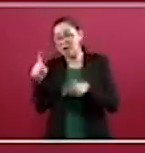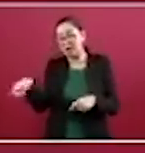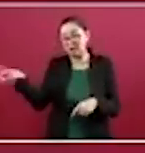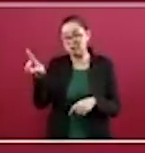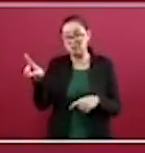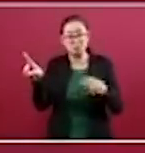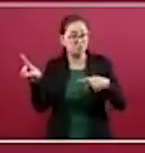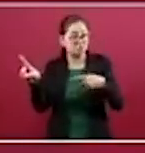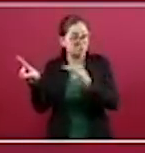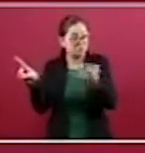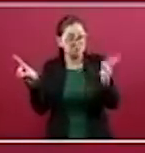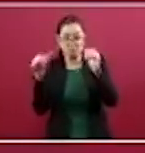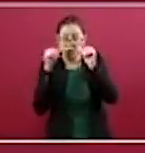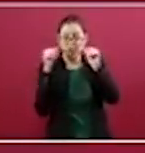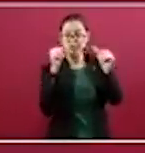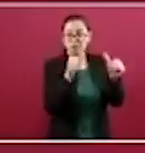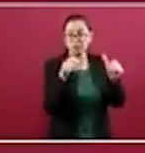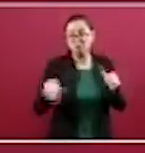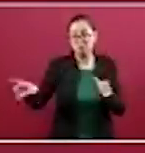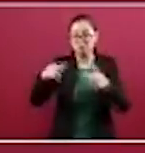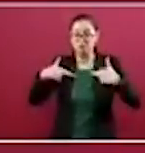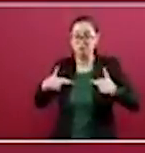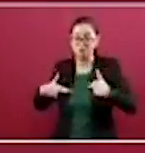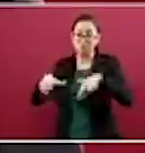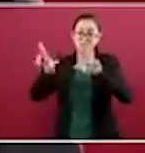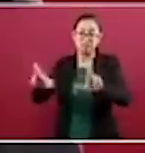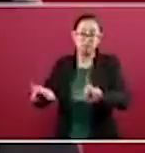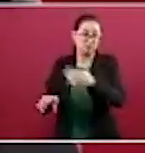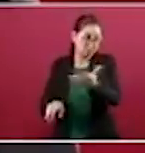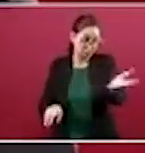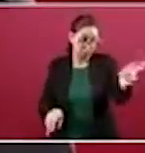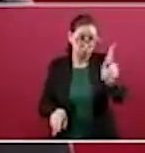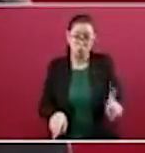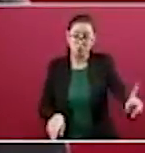gente, al final de cuentas son representantes del pueblo,